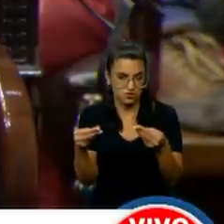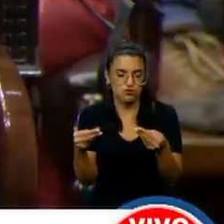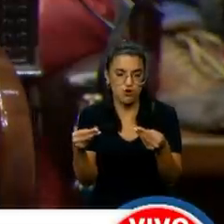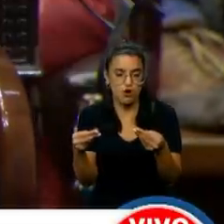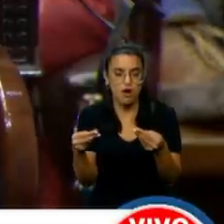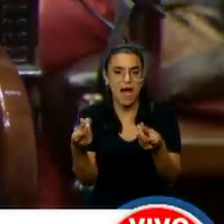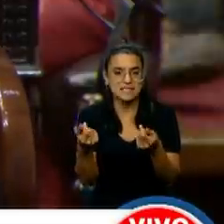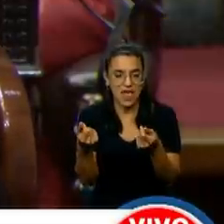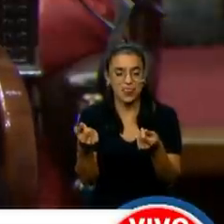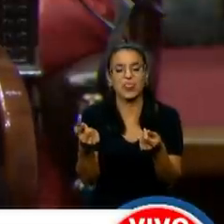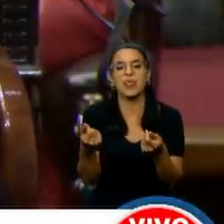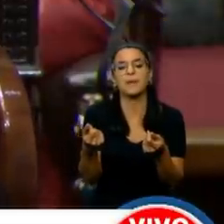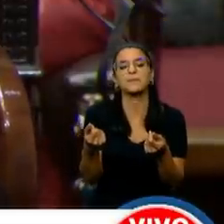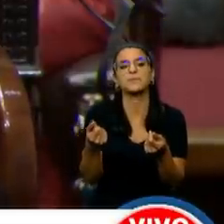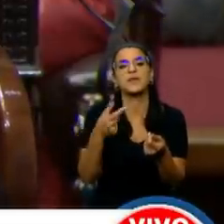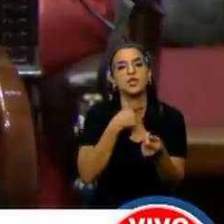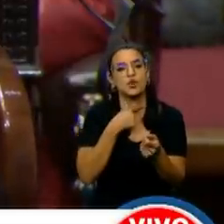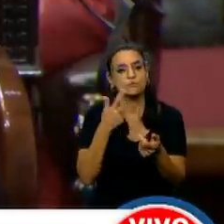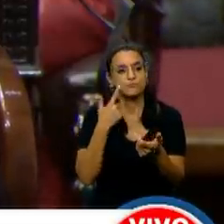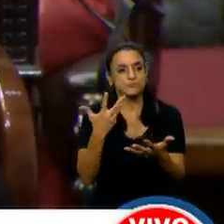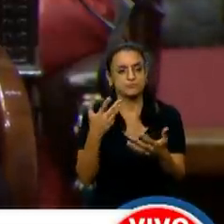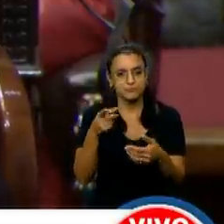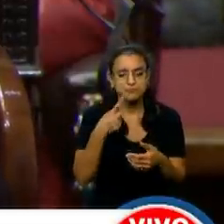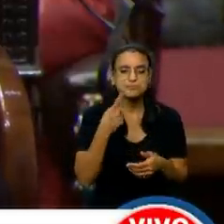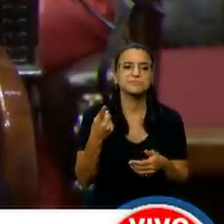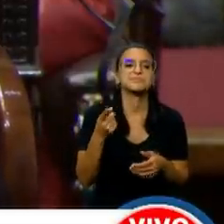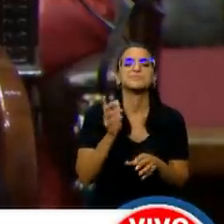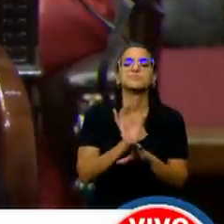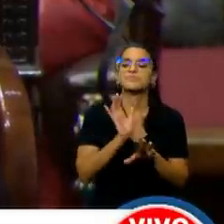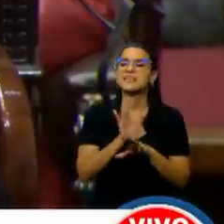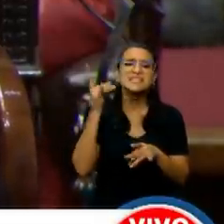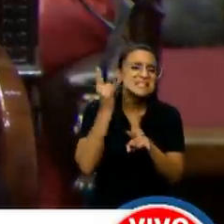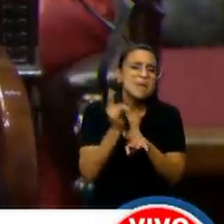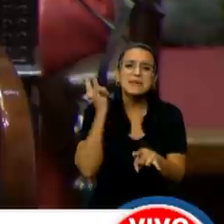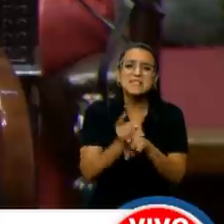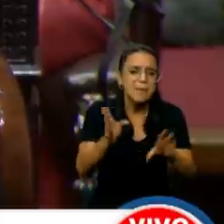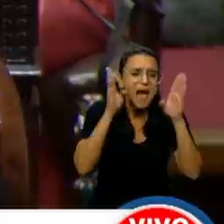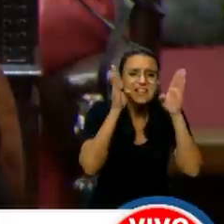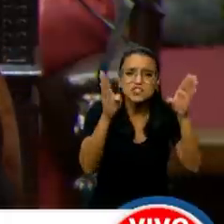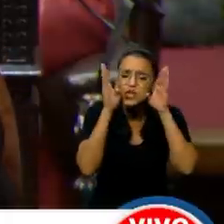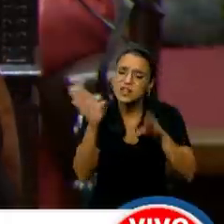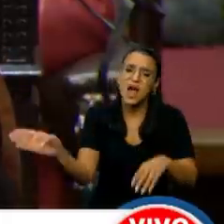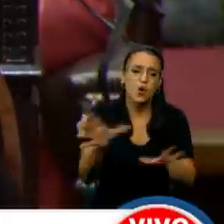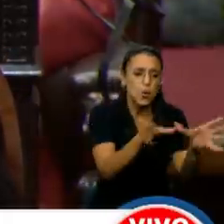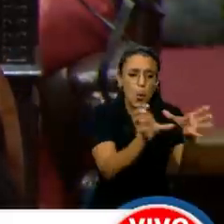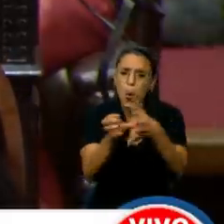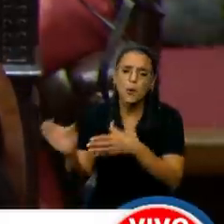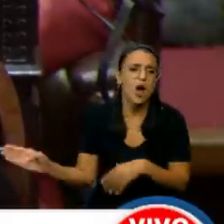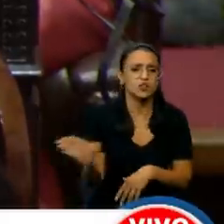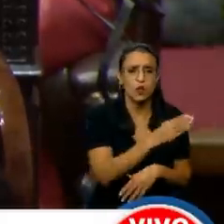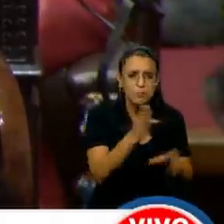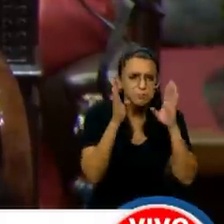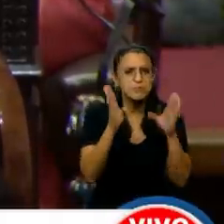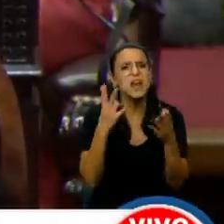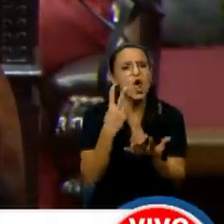y quiero resaltar la predisposición que tuvo en todo momento a escuchar a todos los sectores predisposición